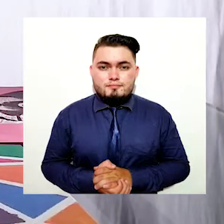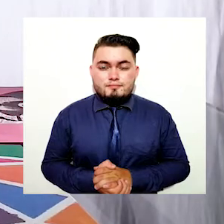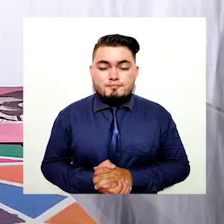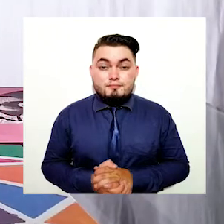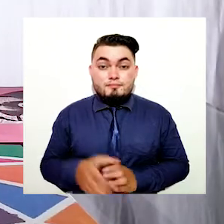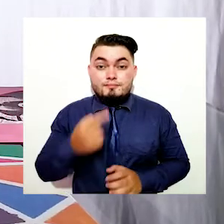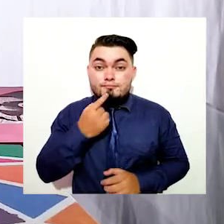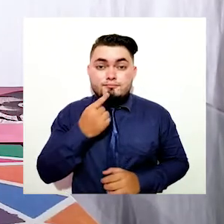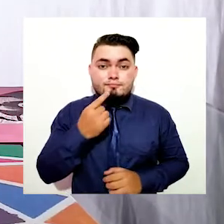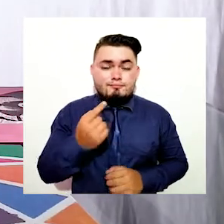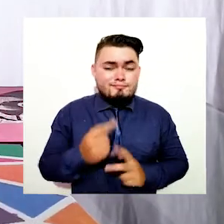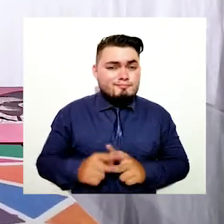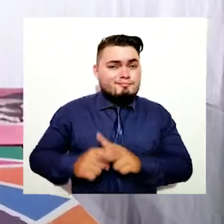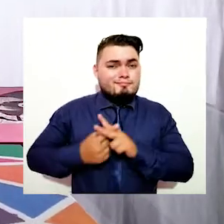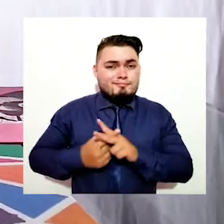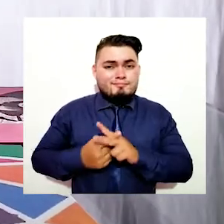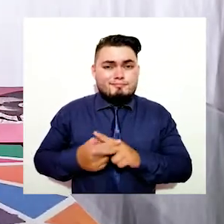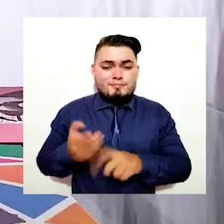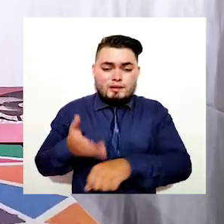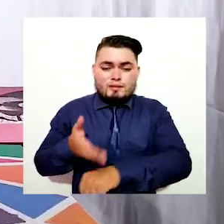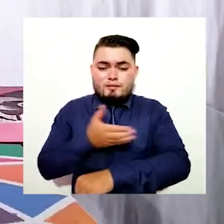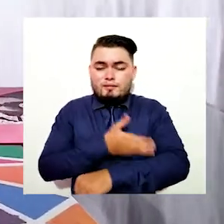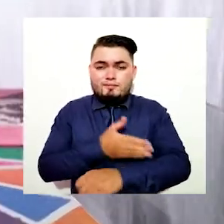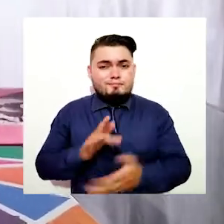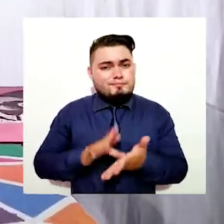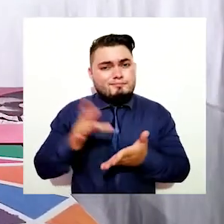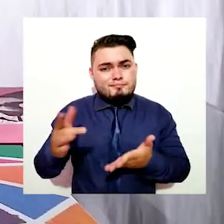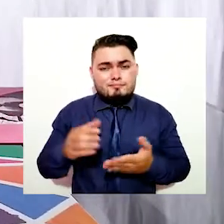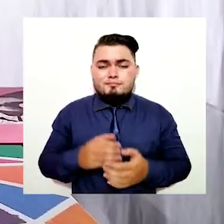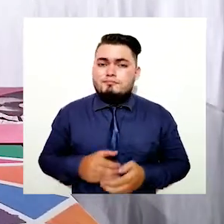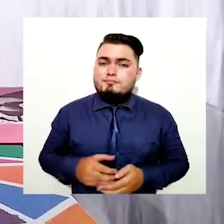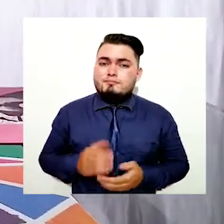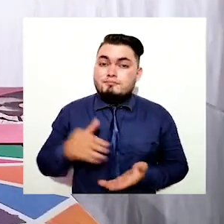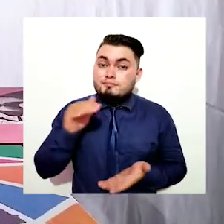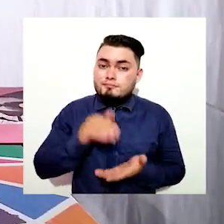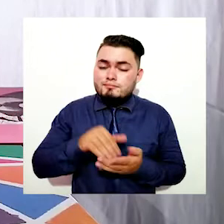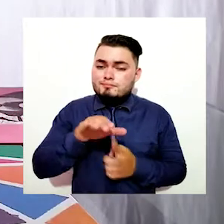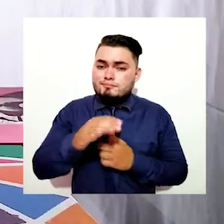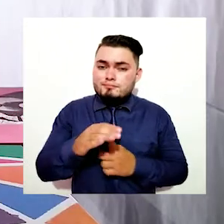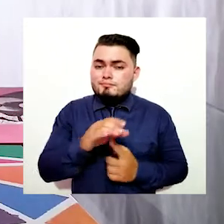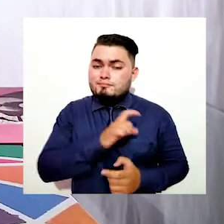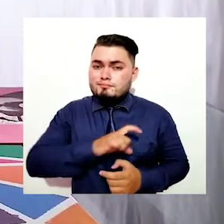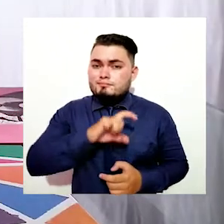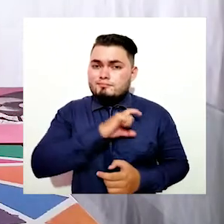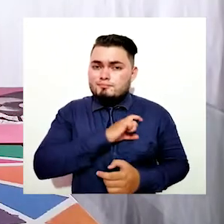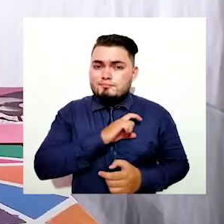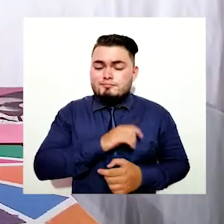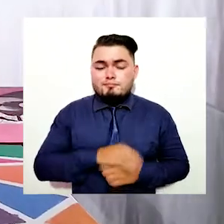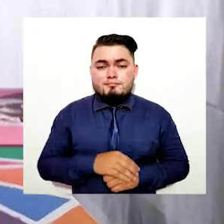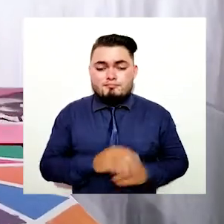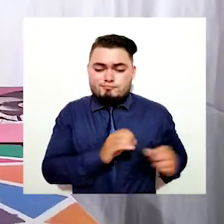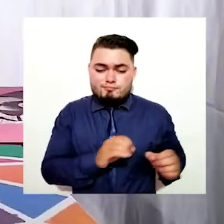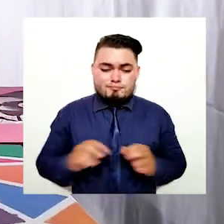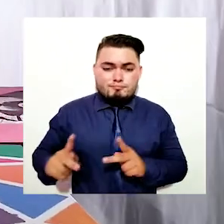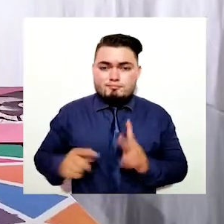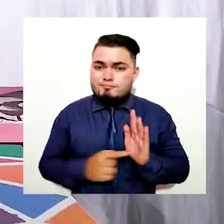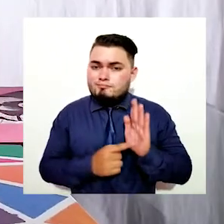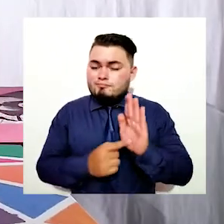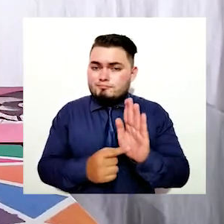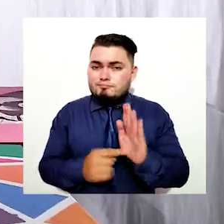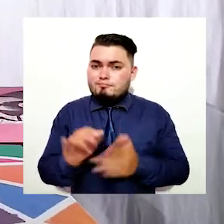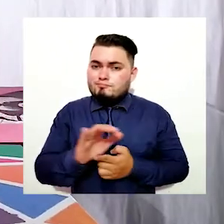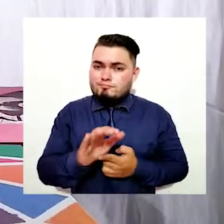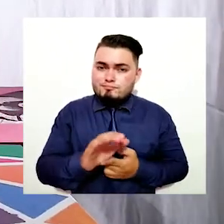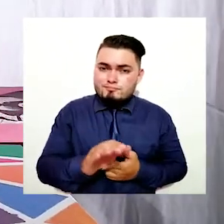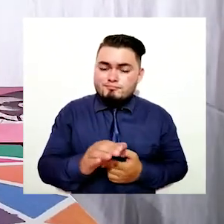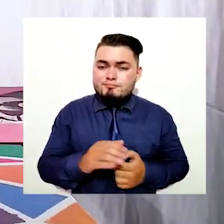Como les decía en un inicio, muy agradecido con el Centro Cultural de España por brindarme la oportunidad de traer a todos ustedes este taller, y espero que